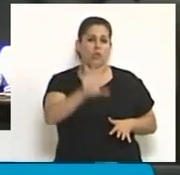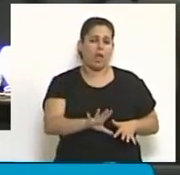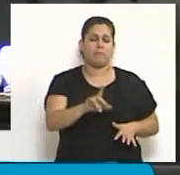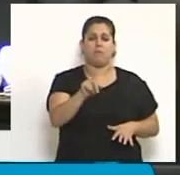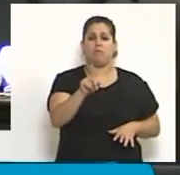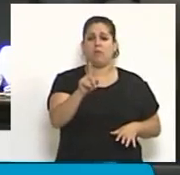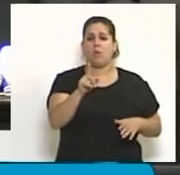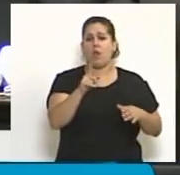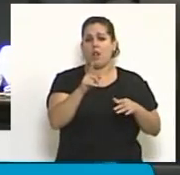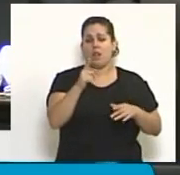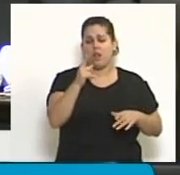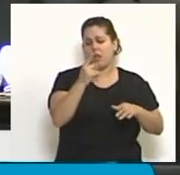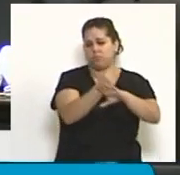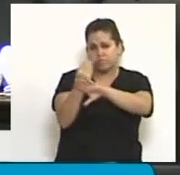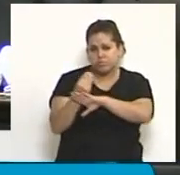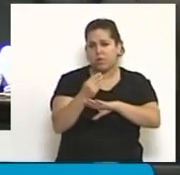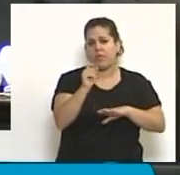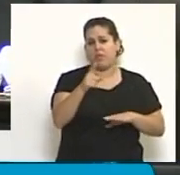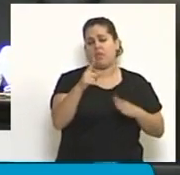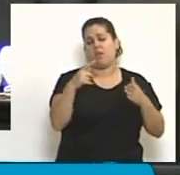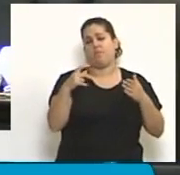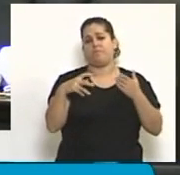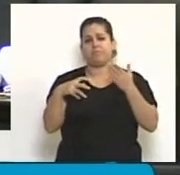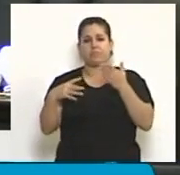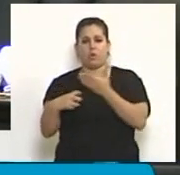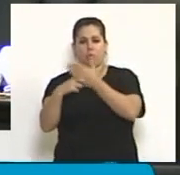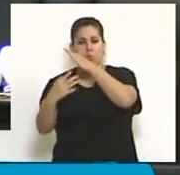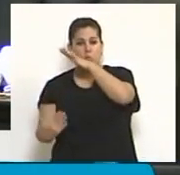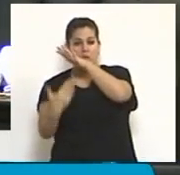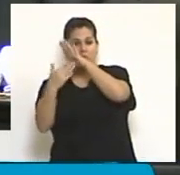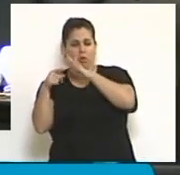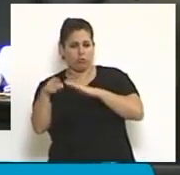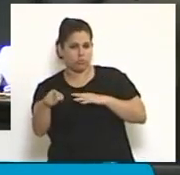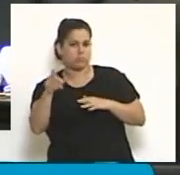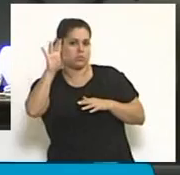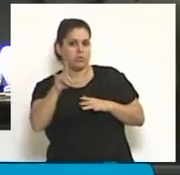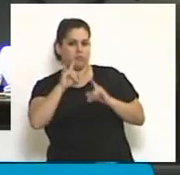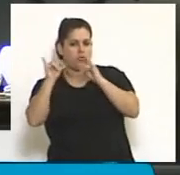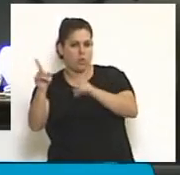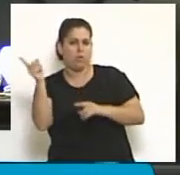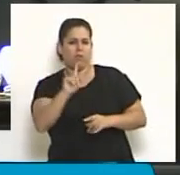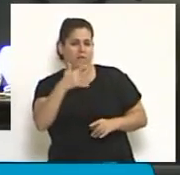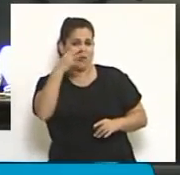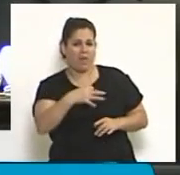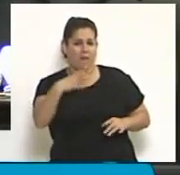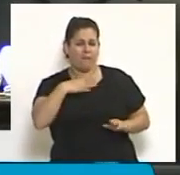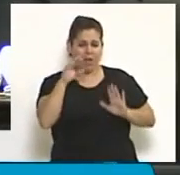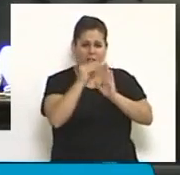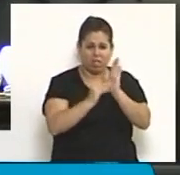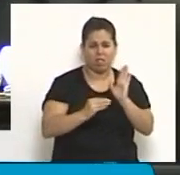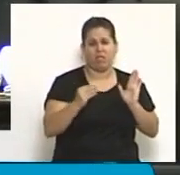facultades ilimitadas al Procurador General de la Nación, sino que además es sumamente ambigua, incompleta